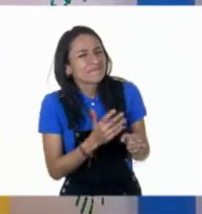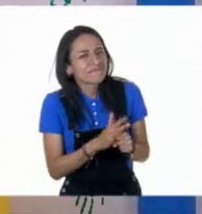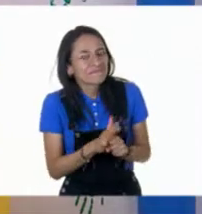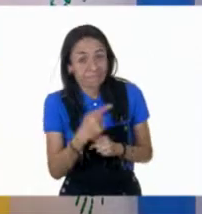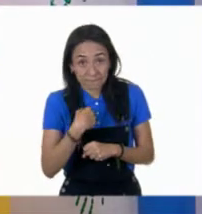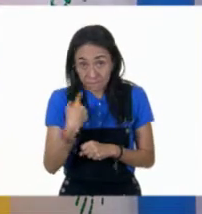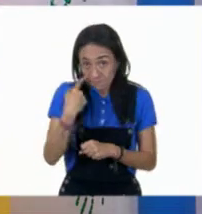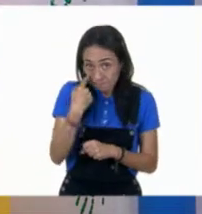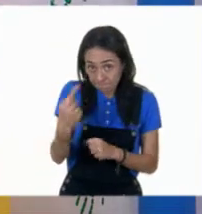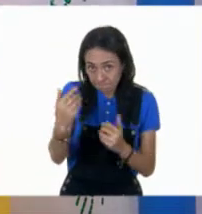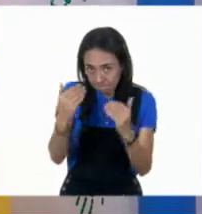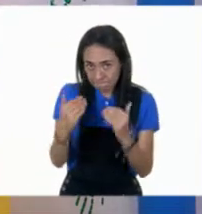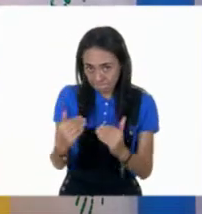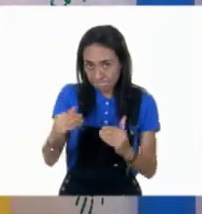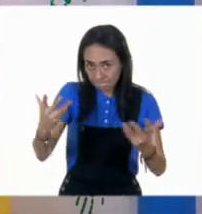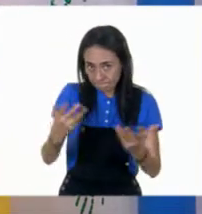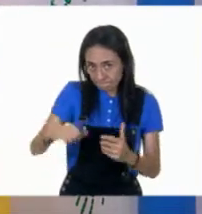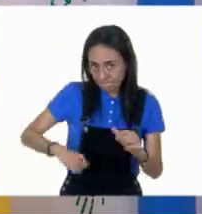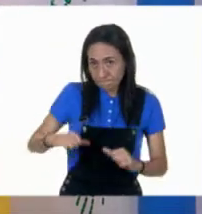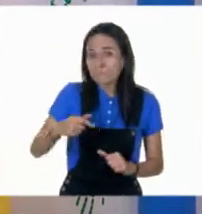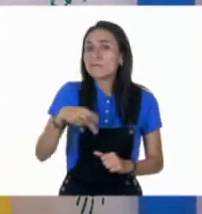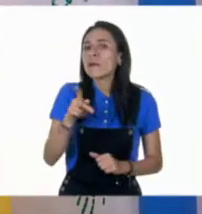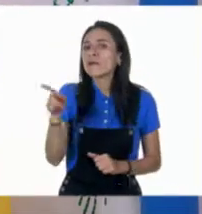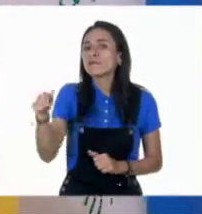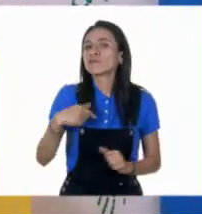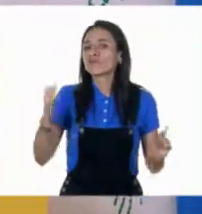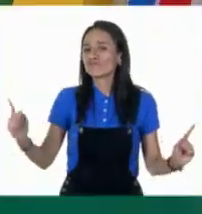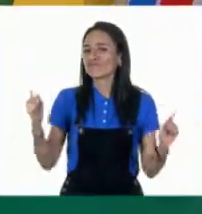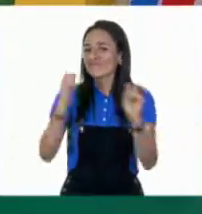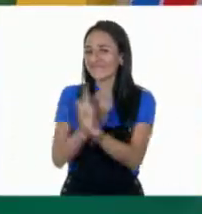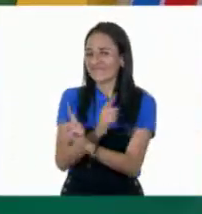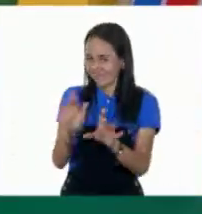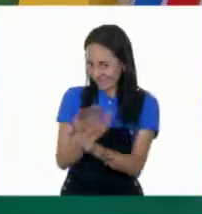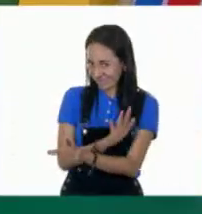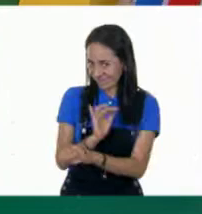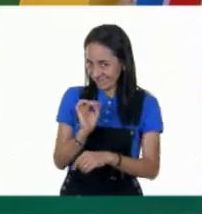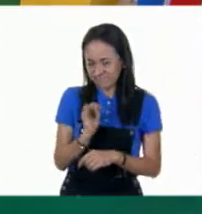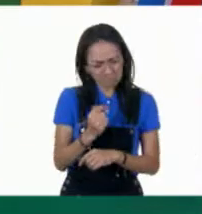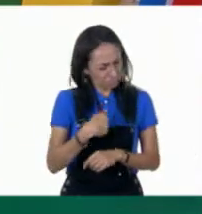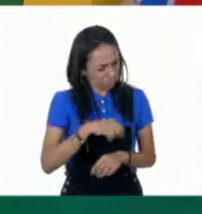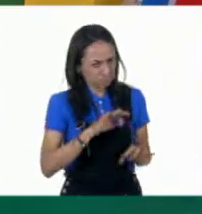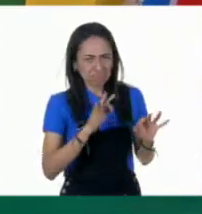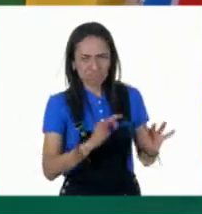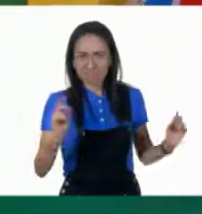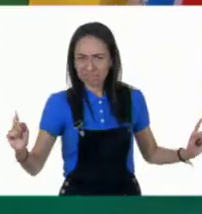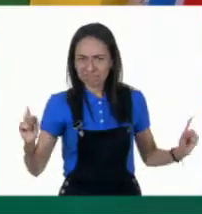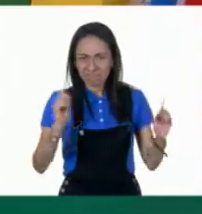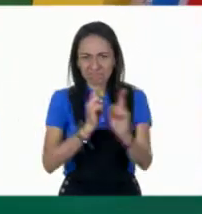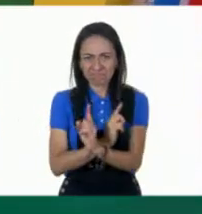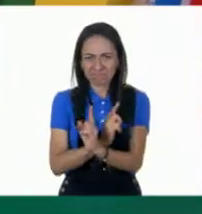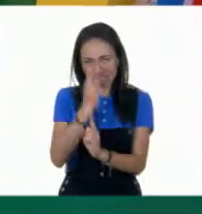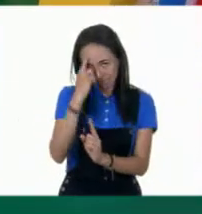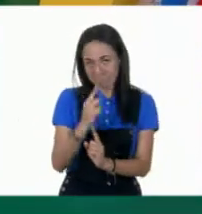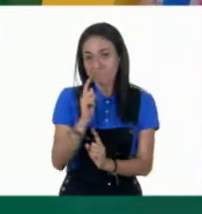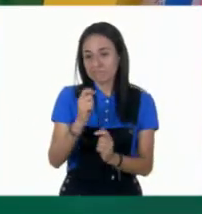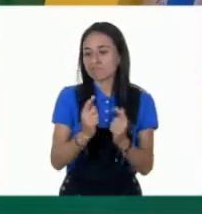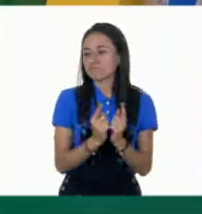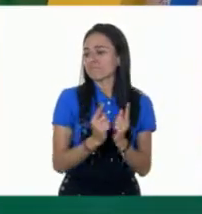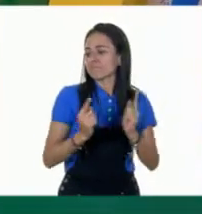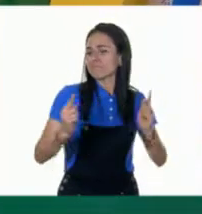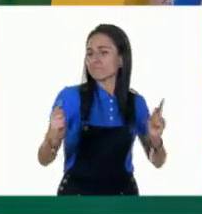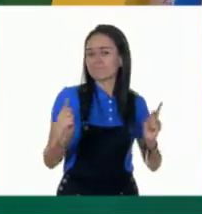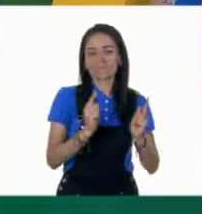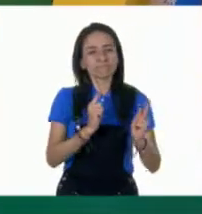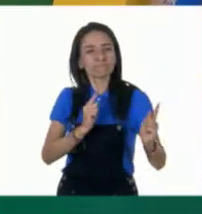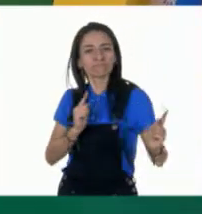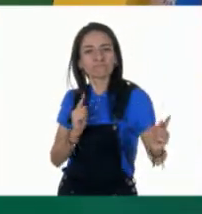siguiente actividad. Nada más que nos vamos a cambiar de lugar, ¿te parece? Perfecto. Cambiemos entonces nuestro lugar para continuar respetando la sana